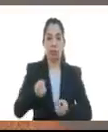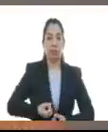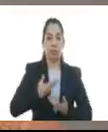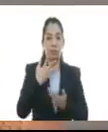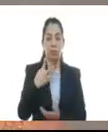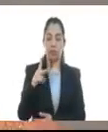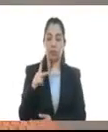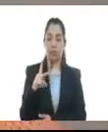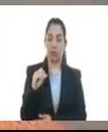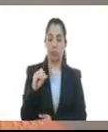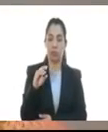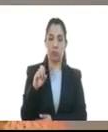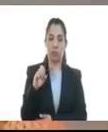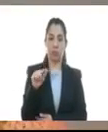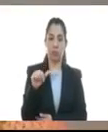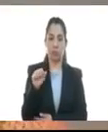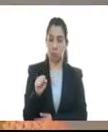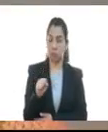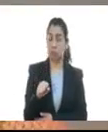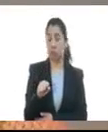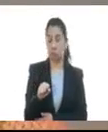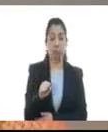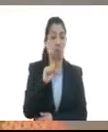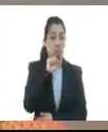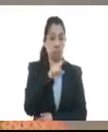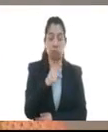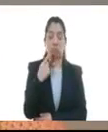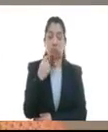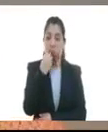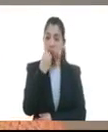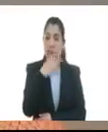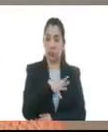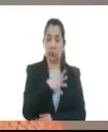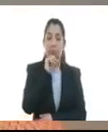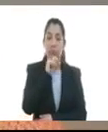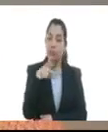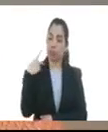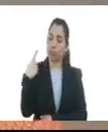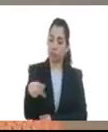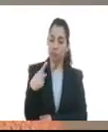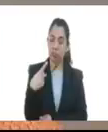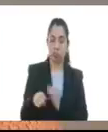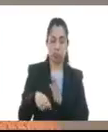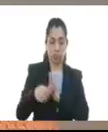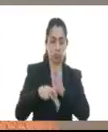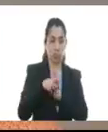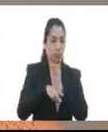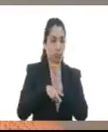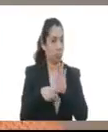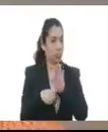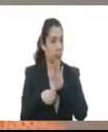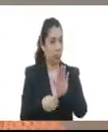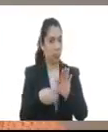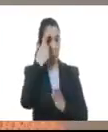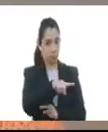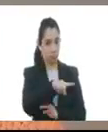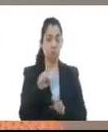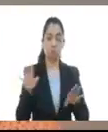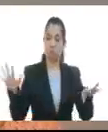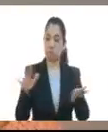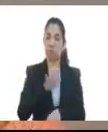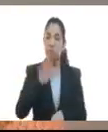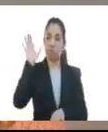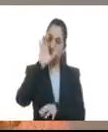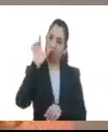que estaba orientado a propiciar este cambio, ¿no? Este cambio cultural y sobre todo a tener una propuesta de tumbar